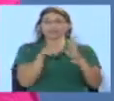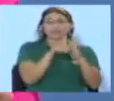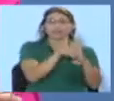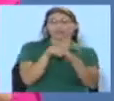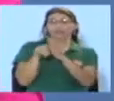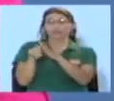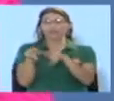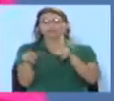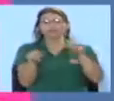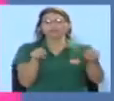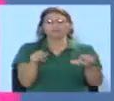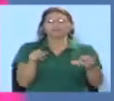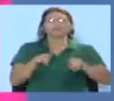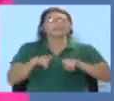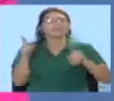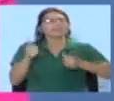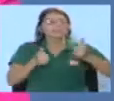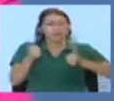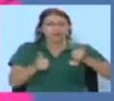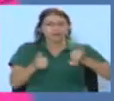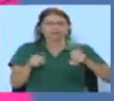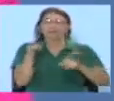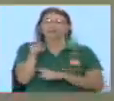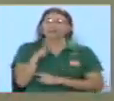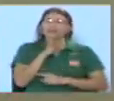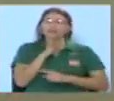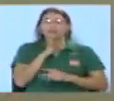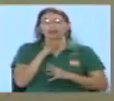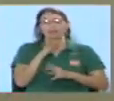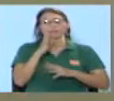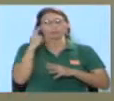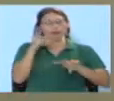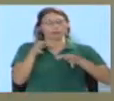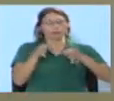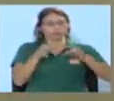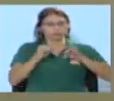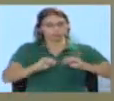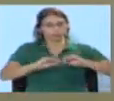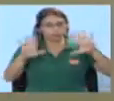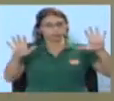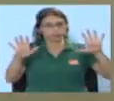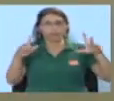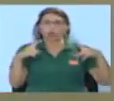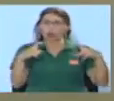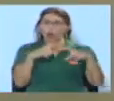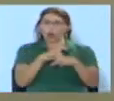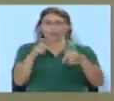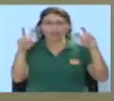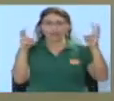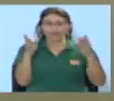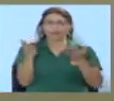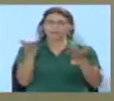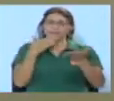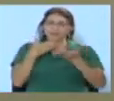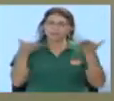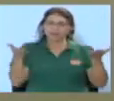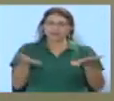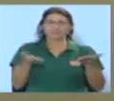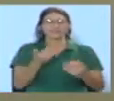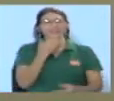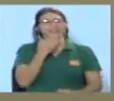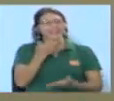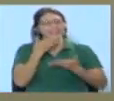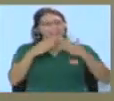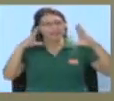y otros asuntos que de pronto pues a veces se nos enredan. Es un tema complicado y por eso quisimos invitarlo. Bienvenido, Alonso, Sobre la Mesa. Muchísimas gracias y